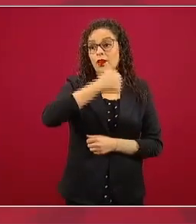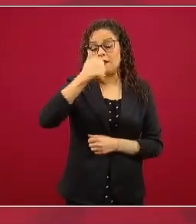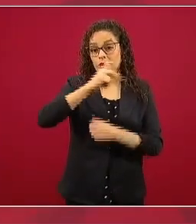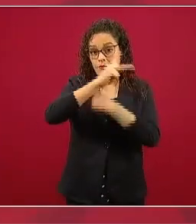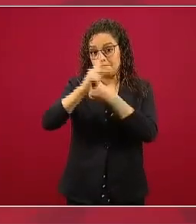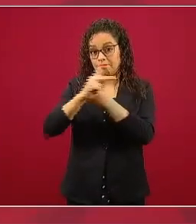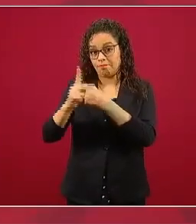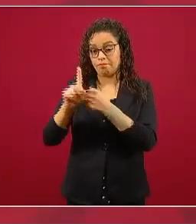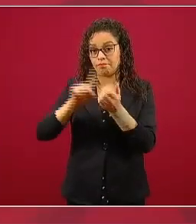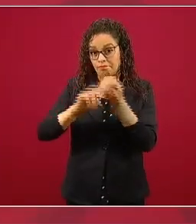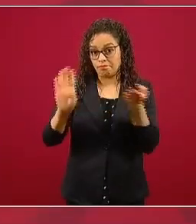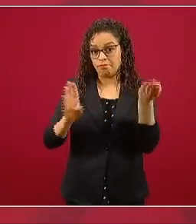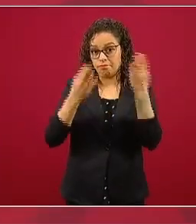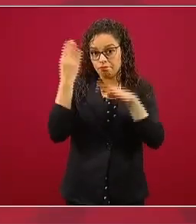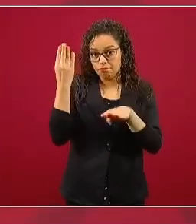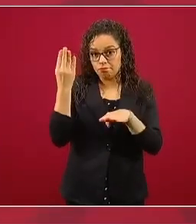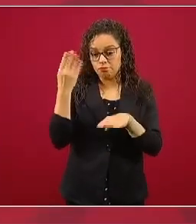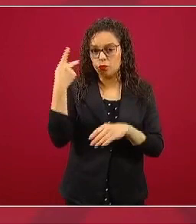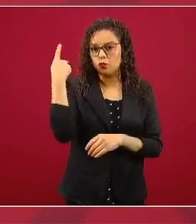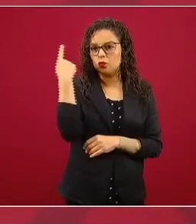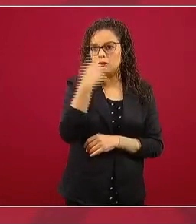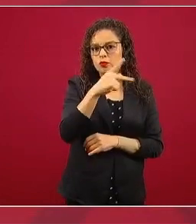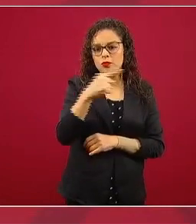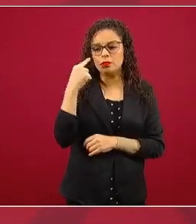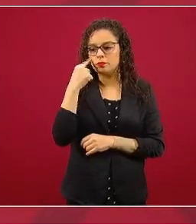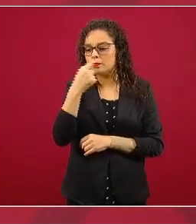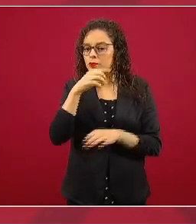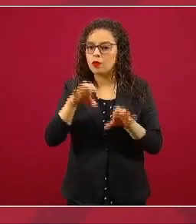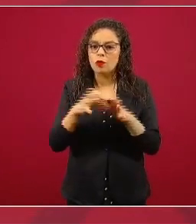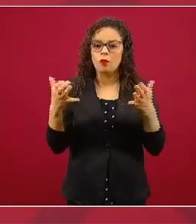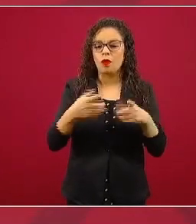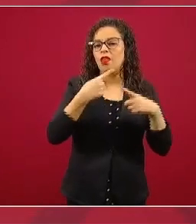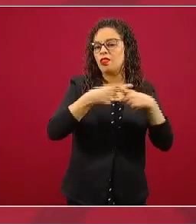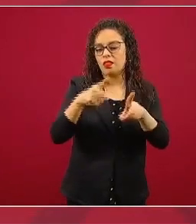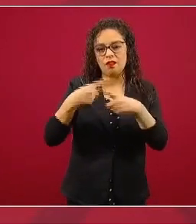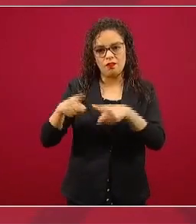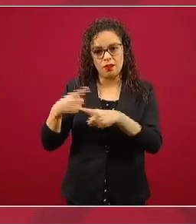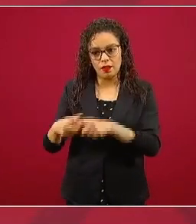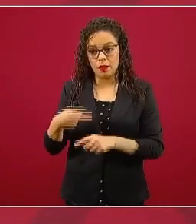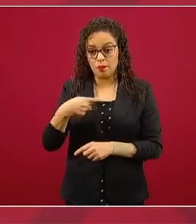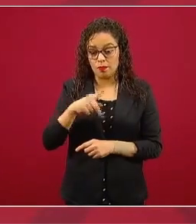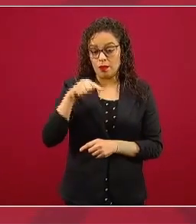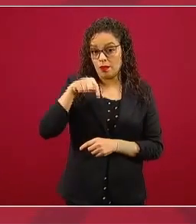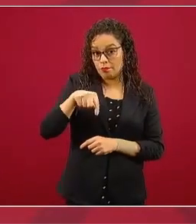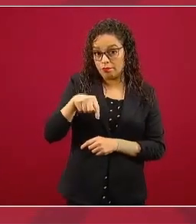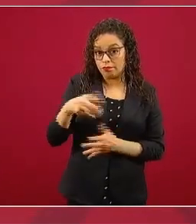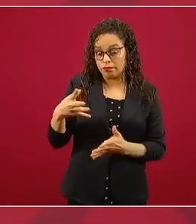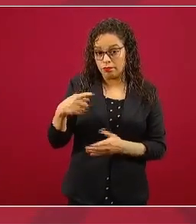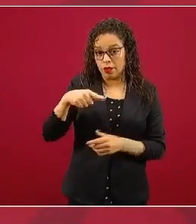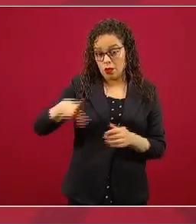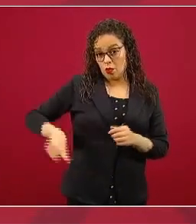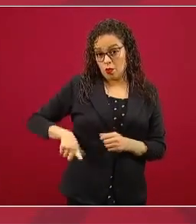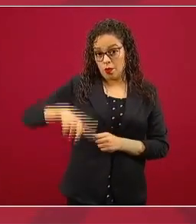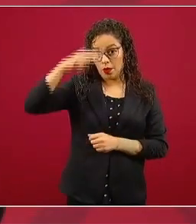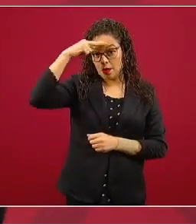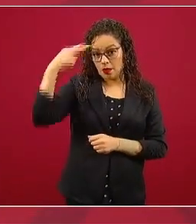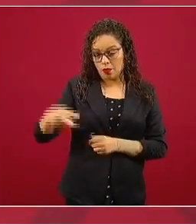Nosotros hemos llevado un seguimiento de todo ello para ponerlo en manos de las diferentes instancias del Gobierno de México, en primer lugar, desde luego, el